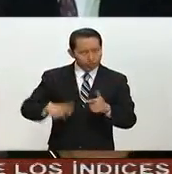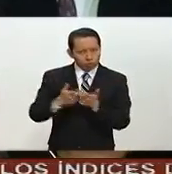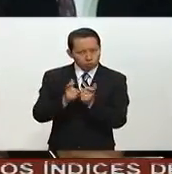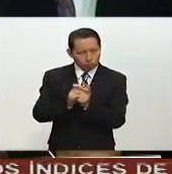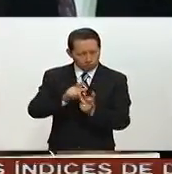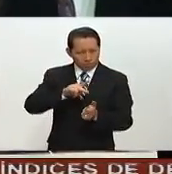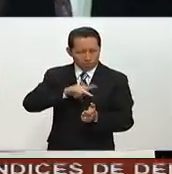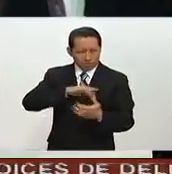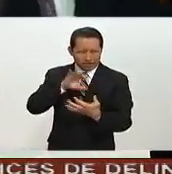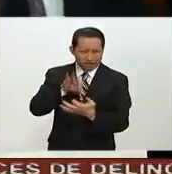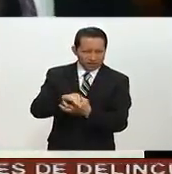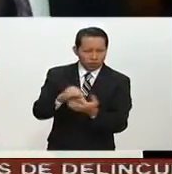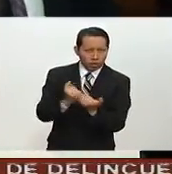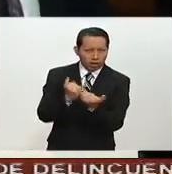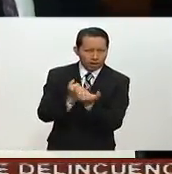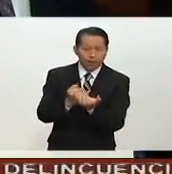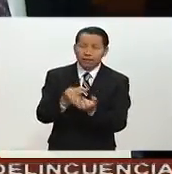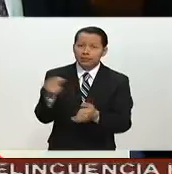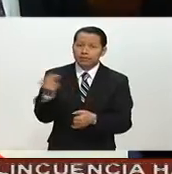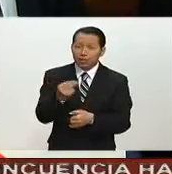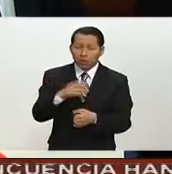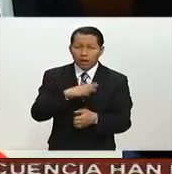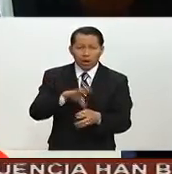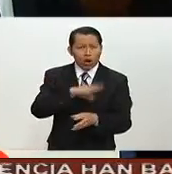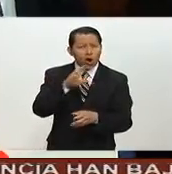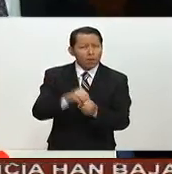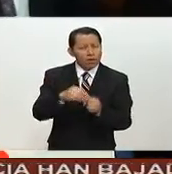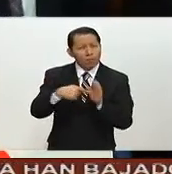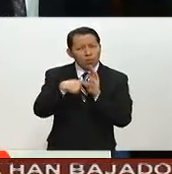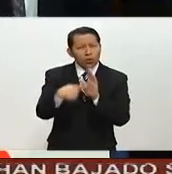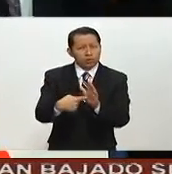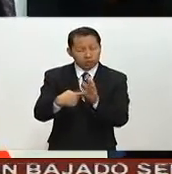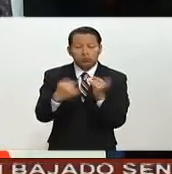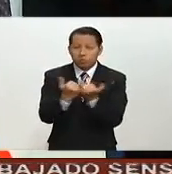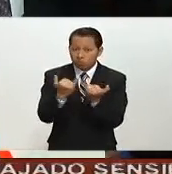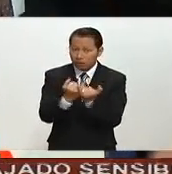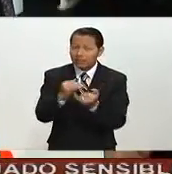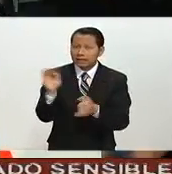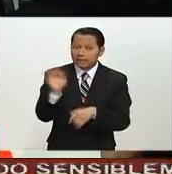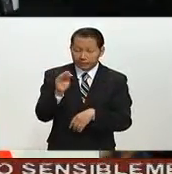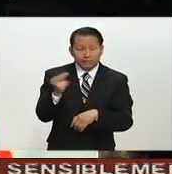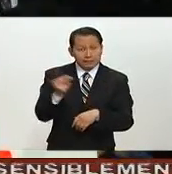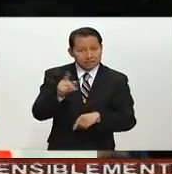filas, que exija su fiscalización, incluso su destitución.